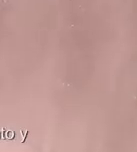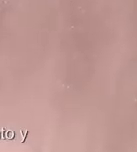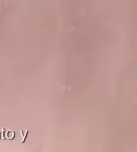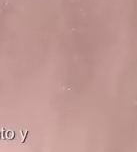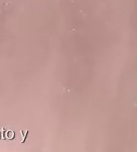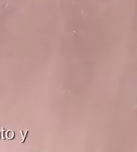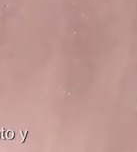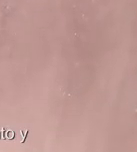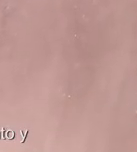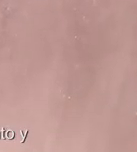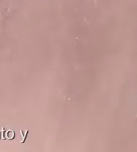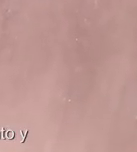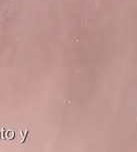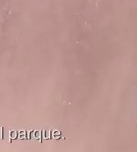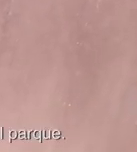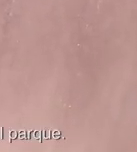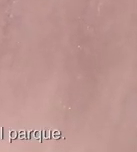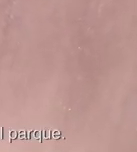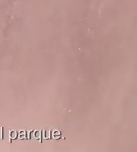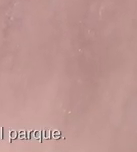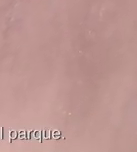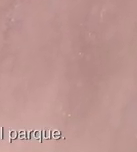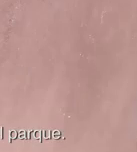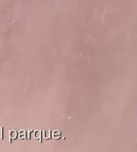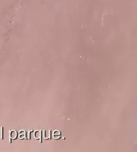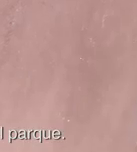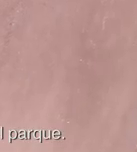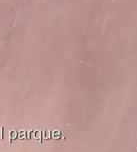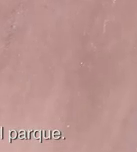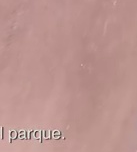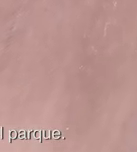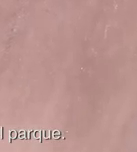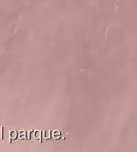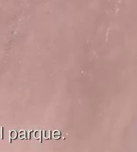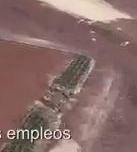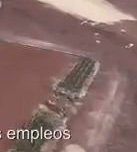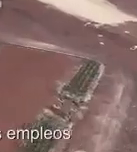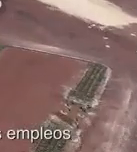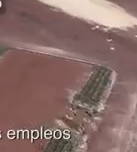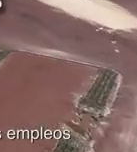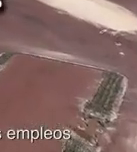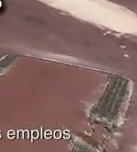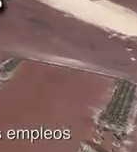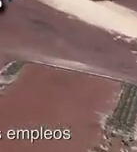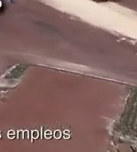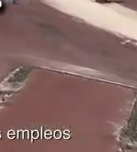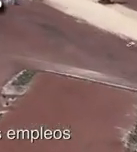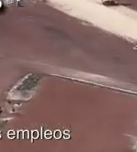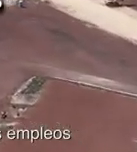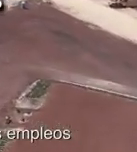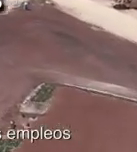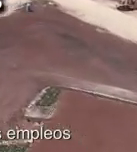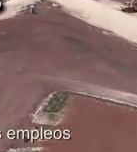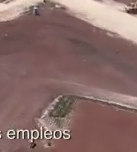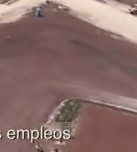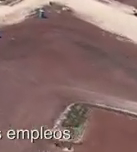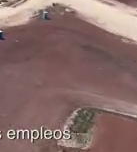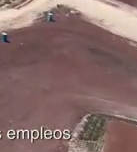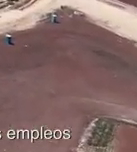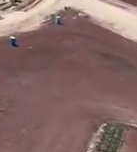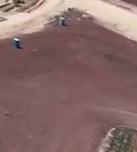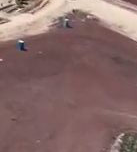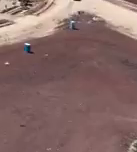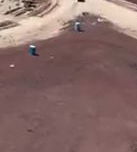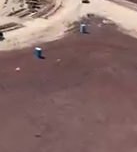nativa, así como el seguimiento y conservación de la avifauna dentro del polígono del parque. A la fecha, se han generado más de